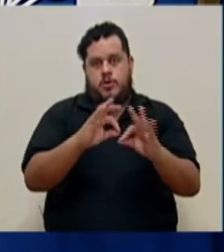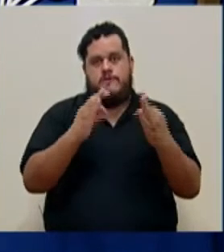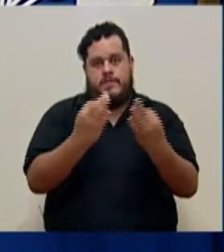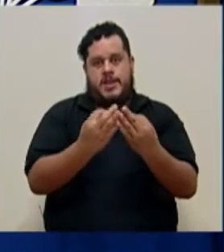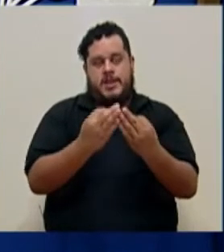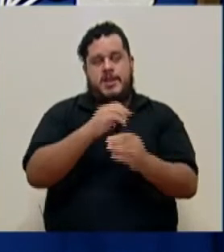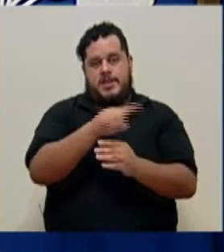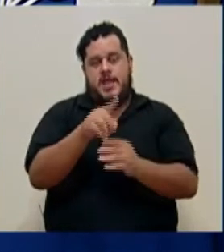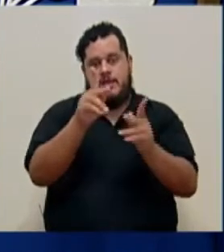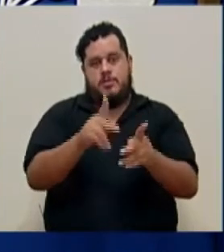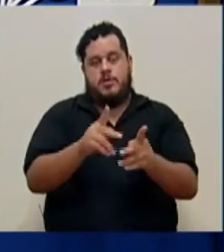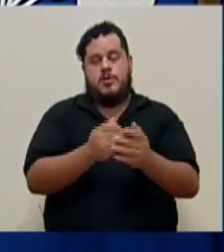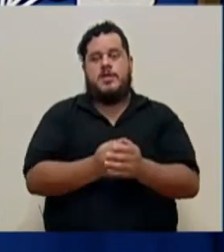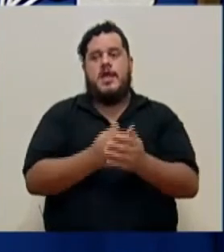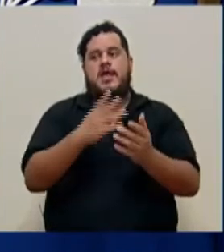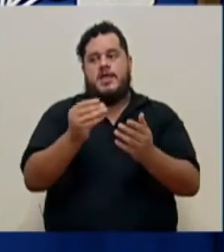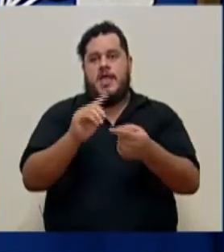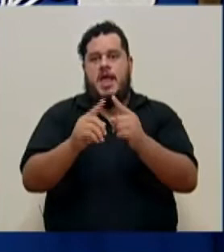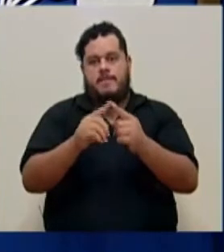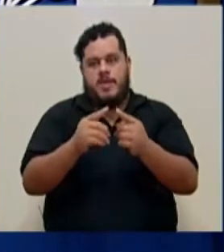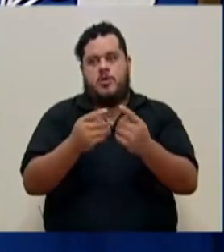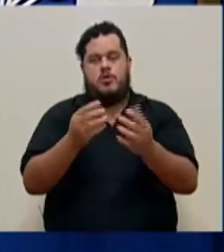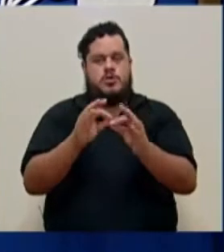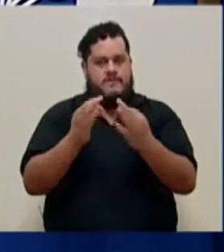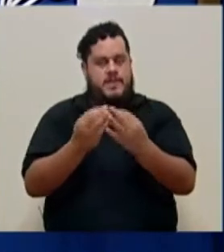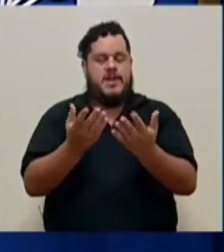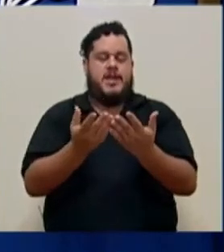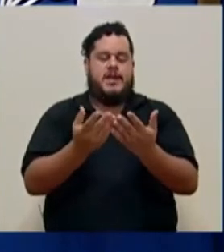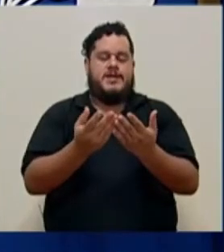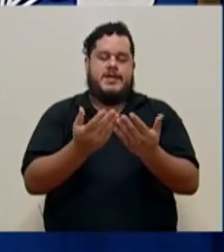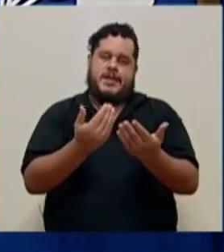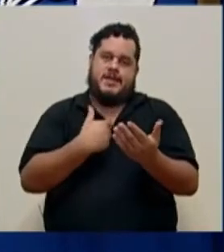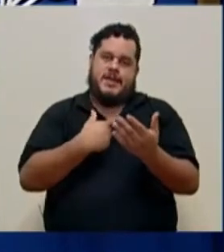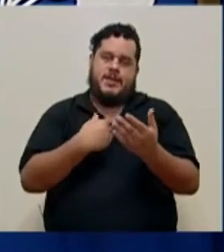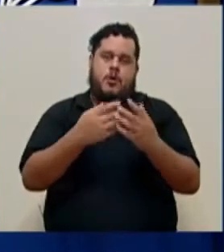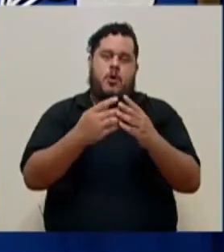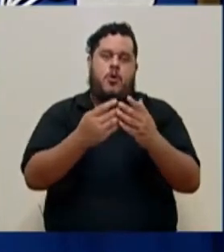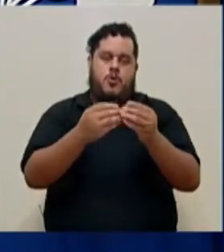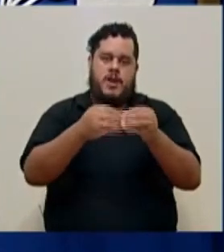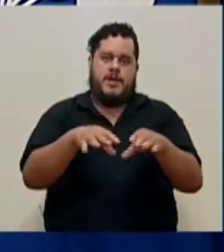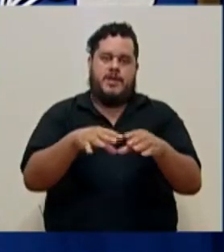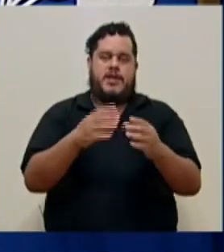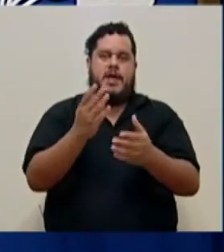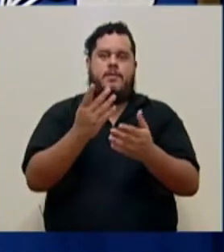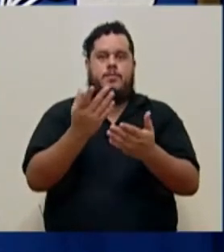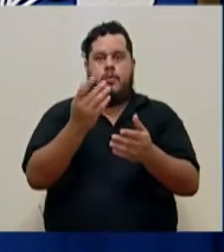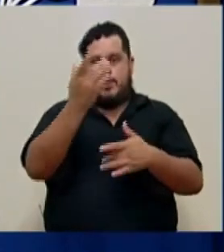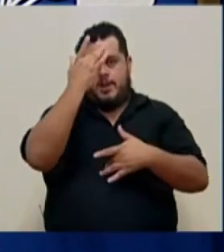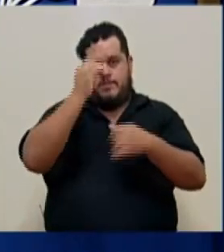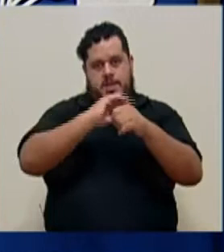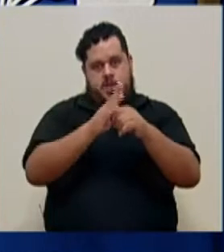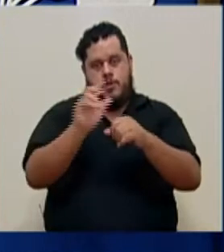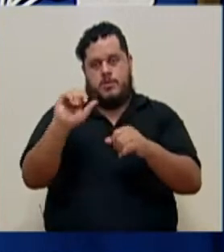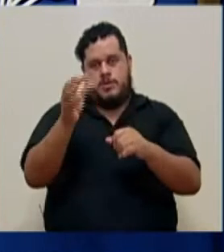estas personas y allegados que han perdido su presencia por asociado al COVID-19.